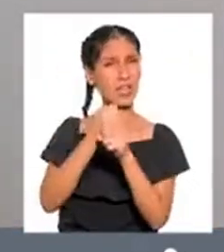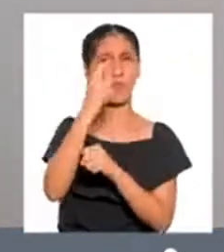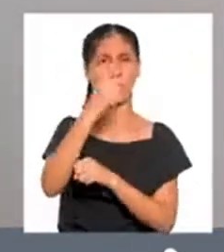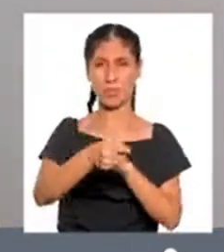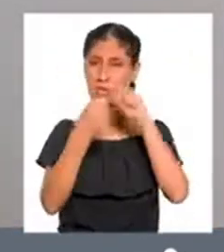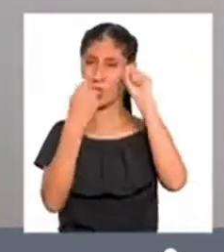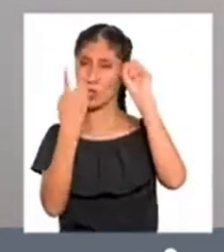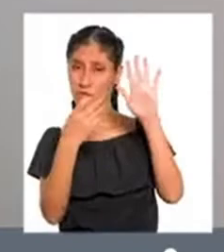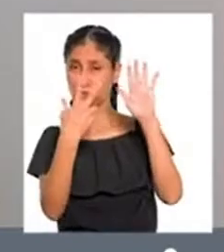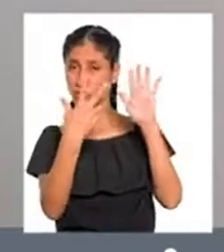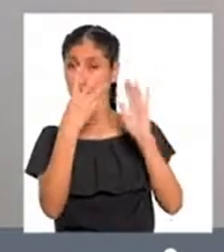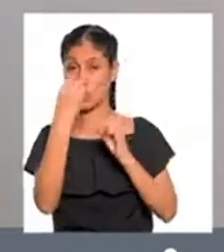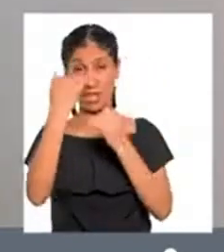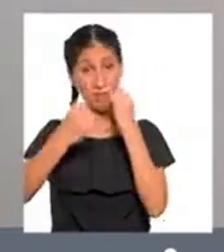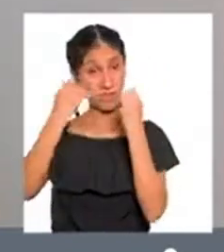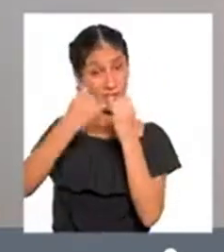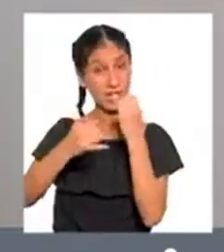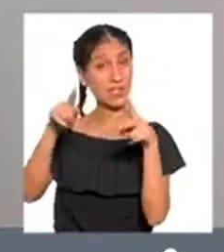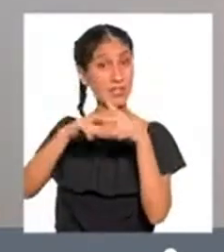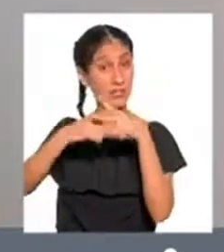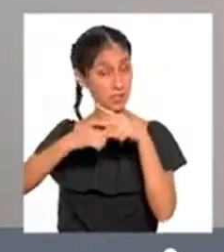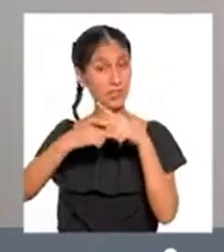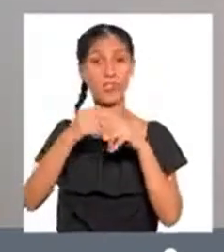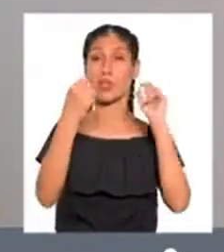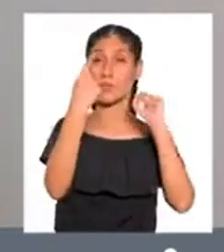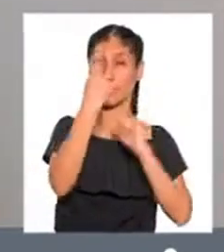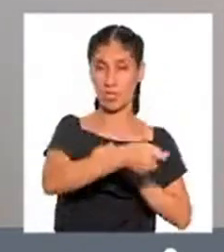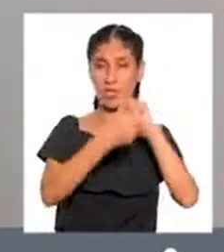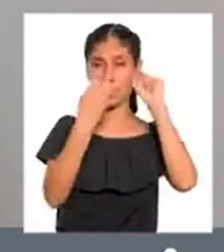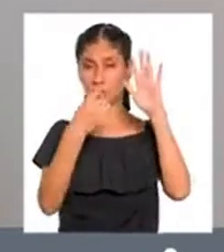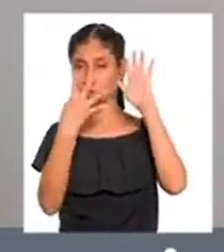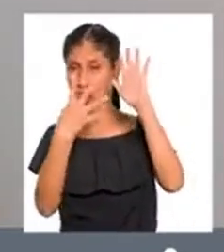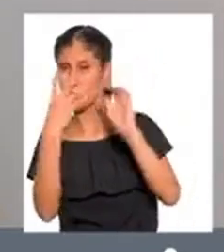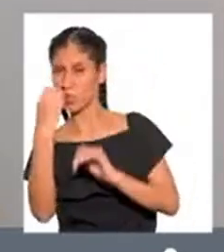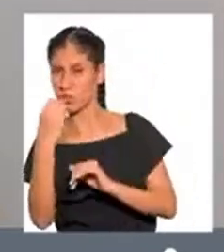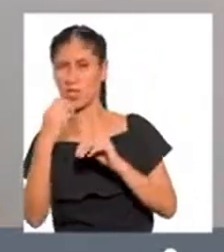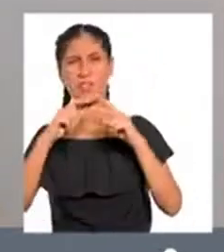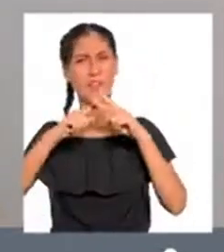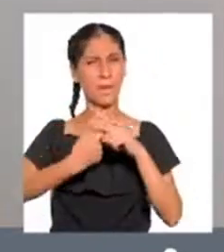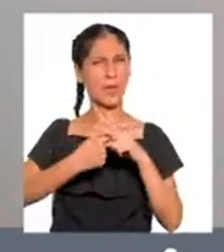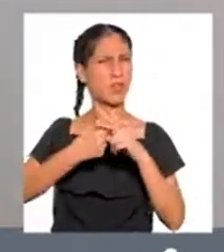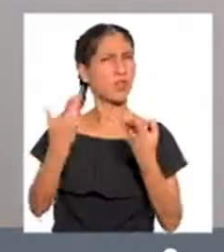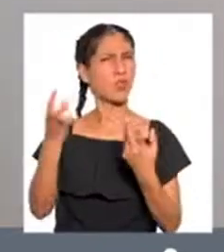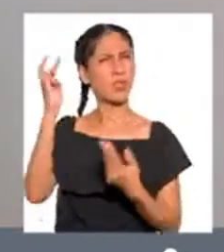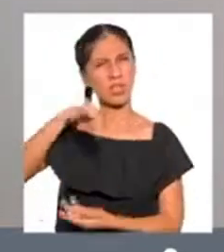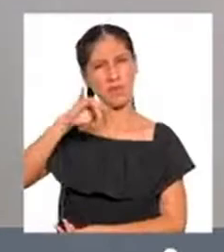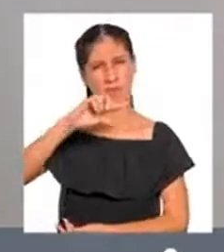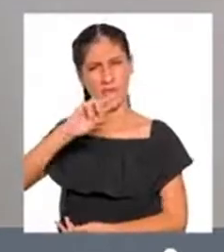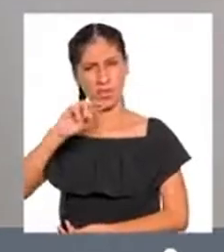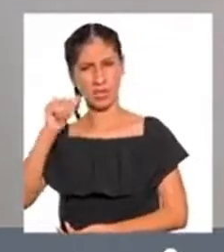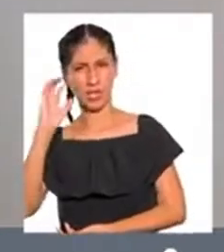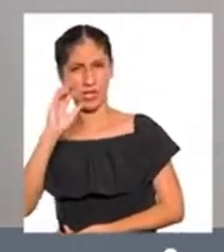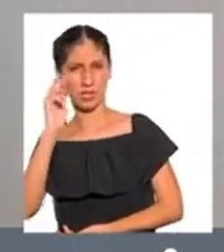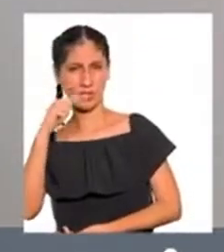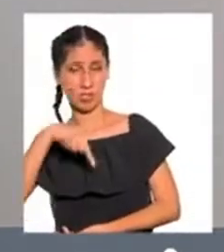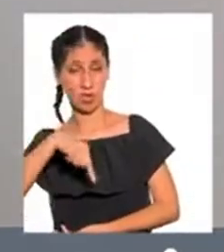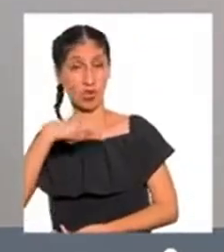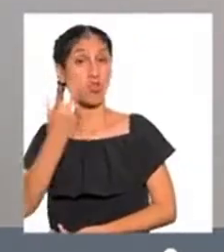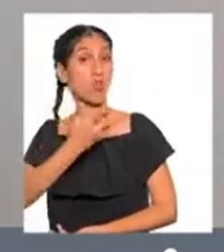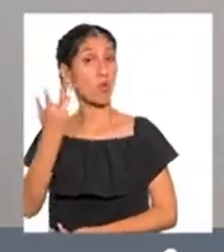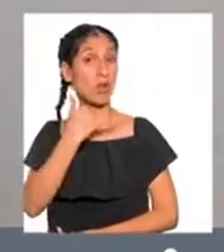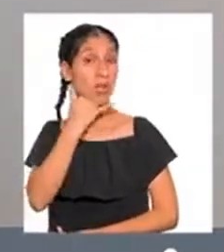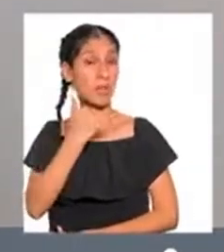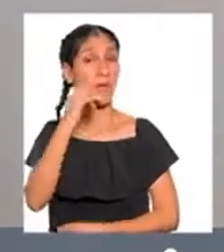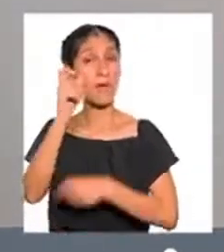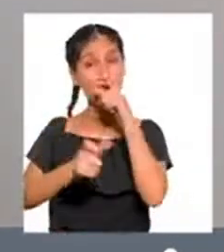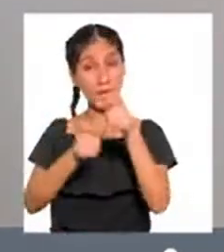e inicios de 1990 se generó una masiva migración interna. Esto debido a que personas